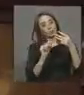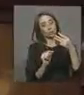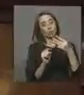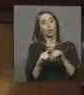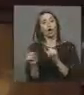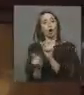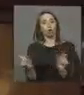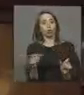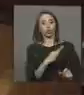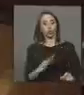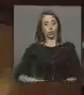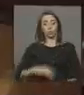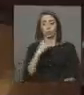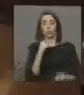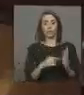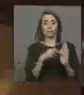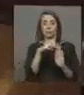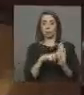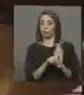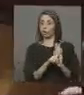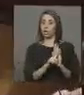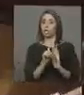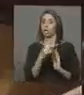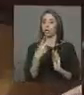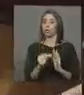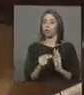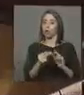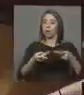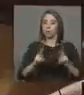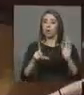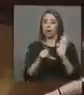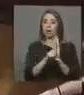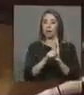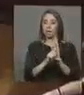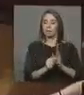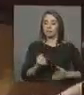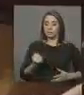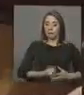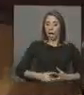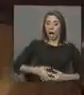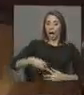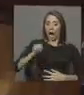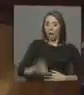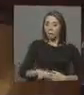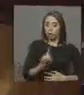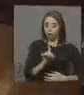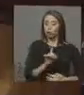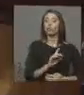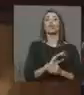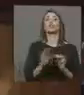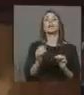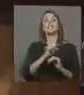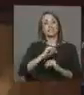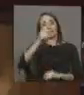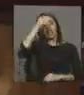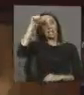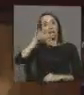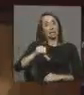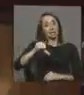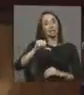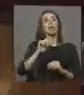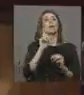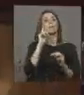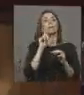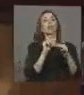que la iniciativa no legaliza el aborto, el cual sigue estando prohibido y penado en Chile, sino que solo establece 3 excepciones precisas a la